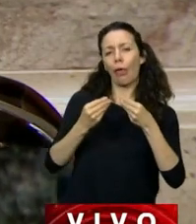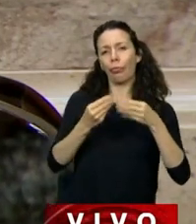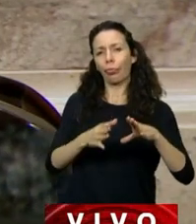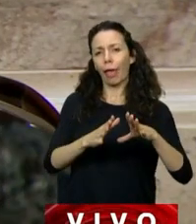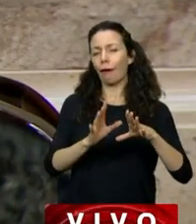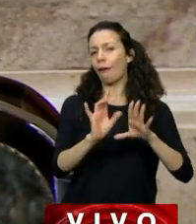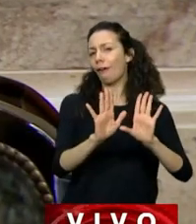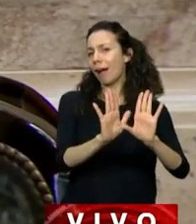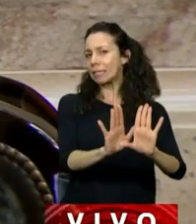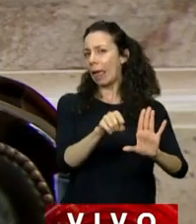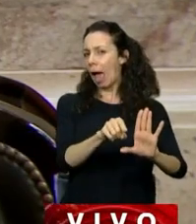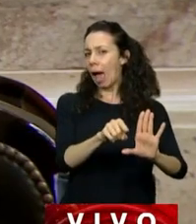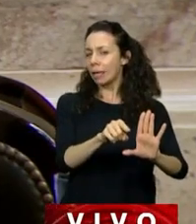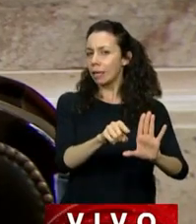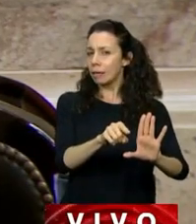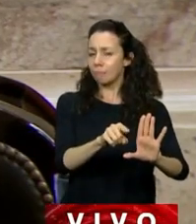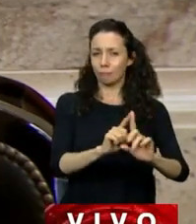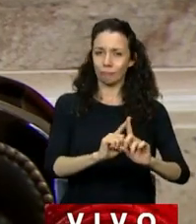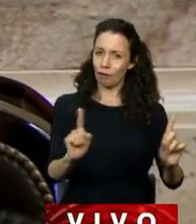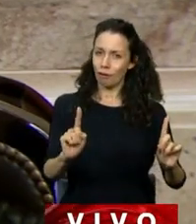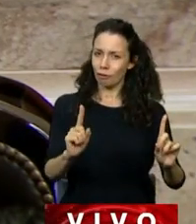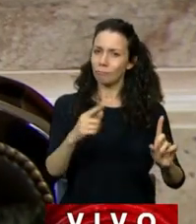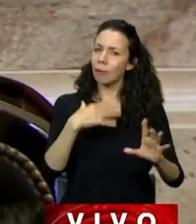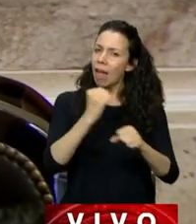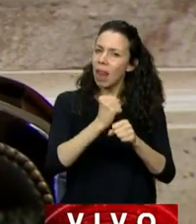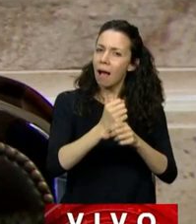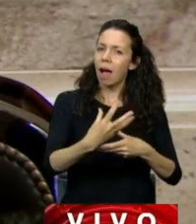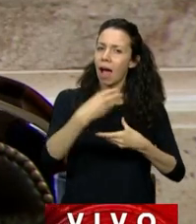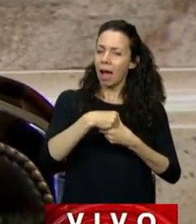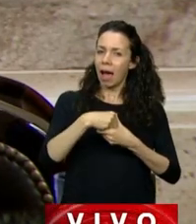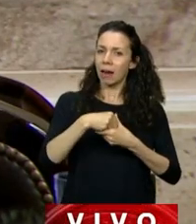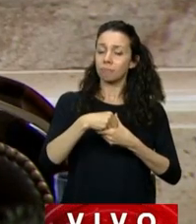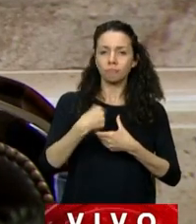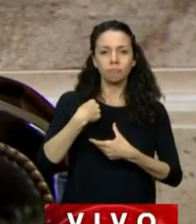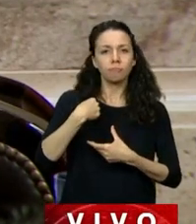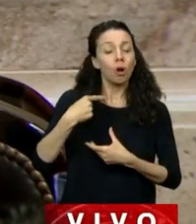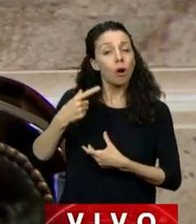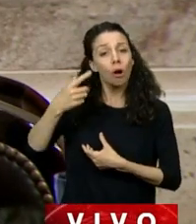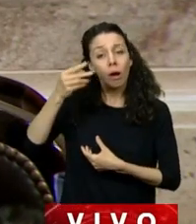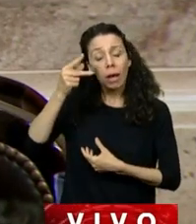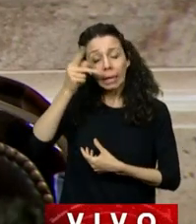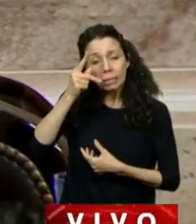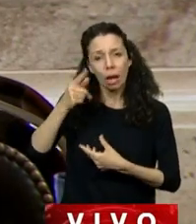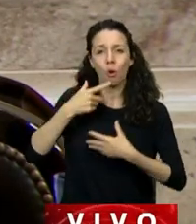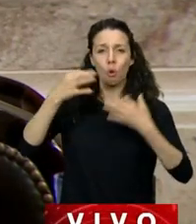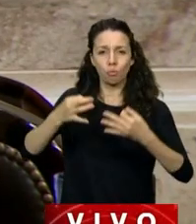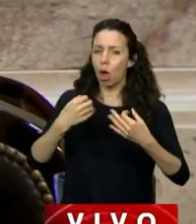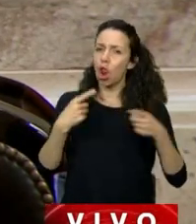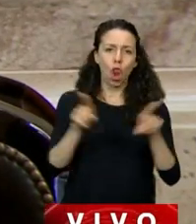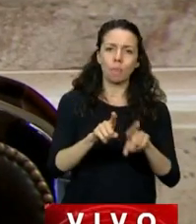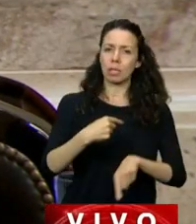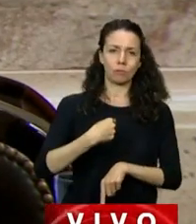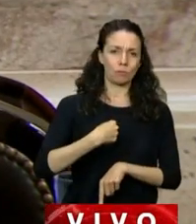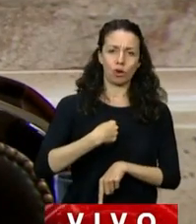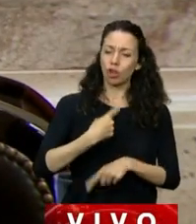cumplió y yo digo lo mismo señor presidente no vine a dejar mis convicciones en la puerta